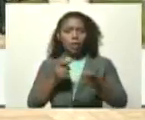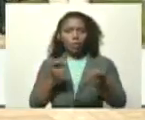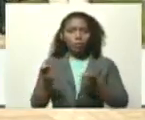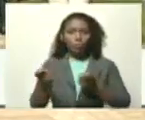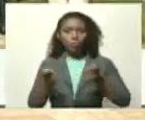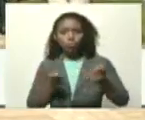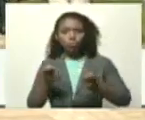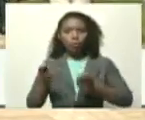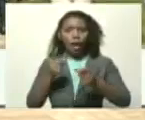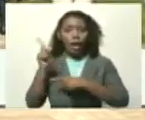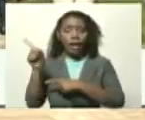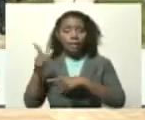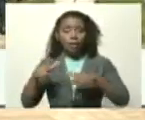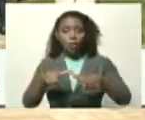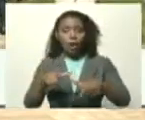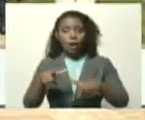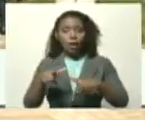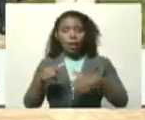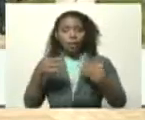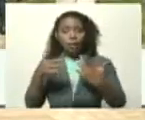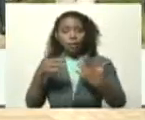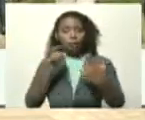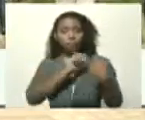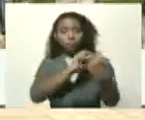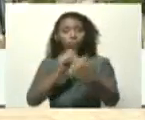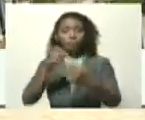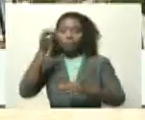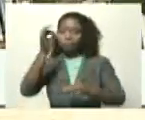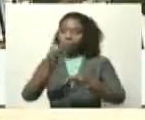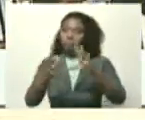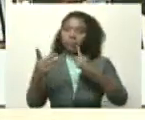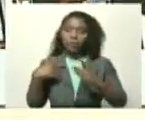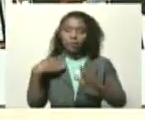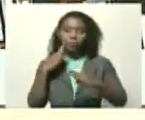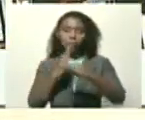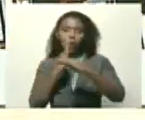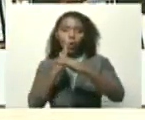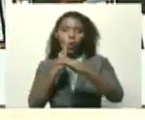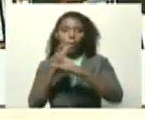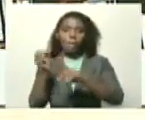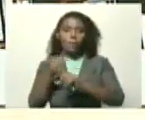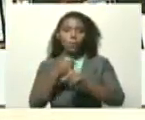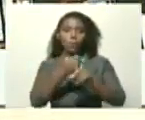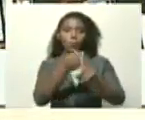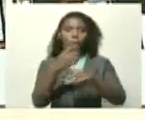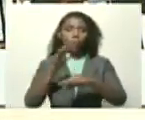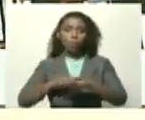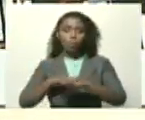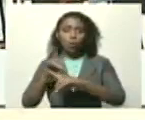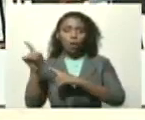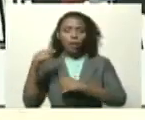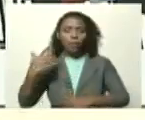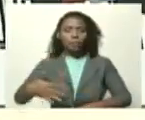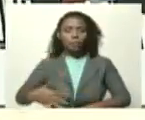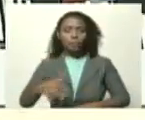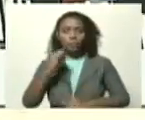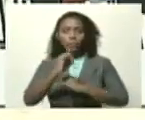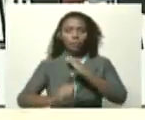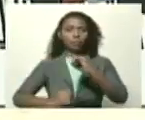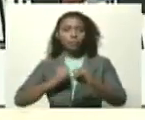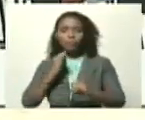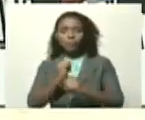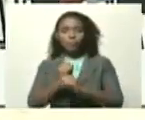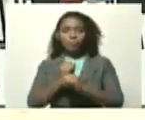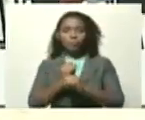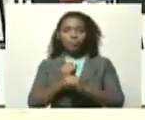consolidar ese espacio de diálogo que lamentablemente fue torpedeado, fue saboteado por la derecha internacional